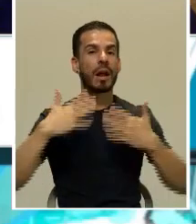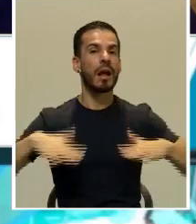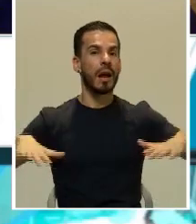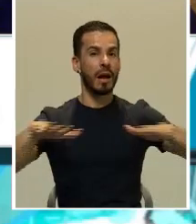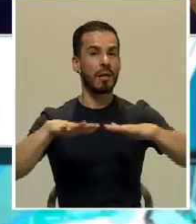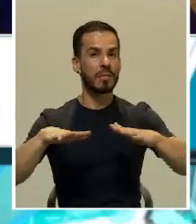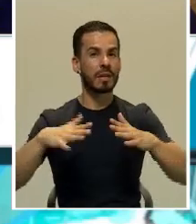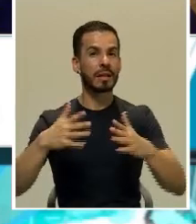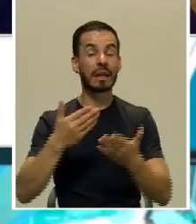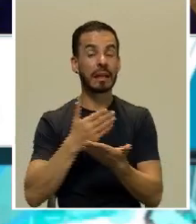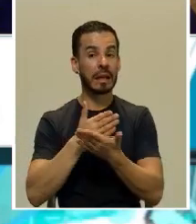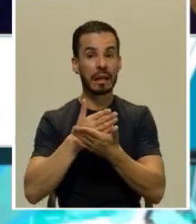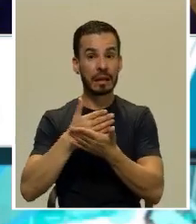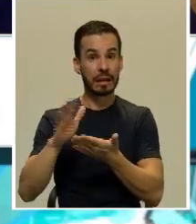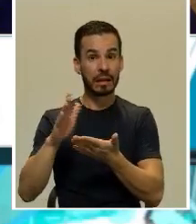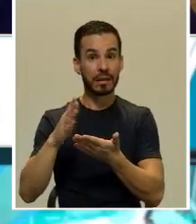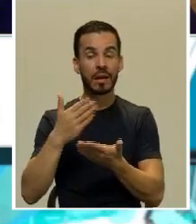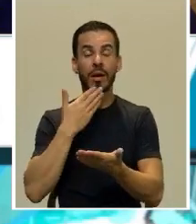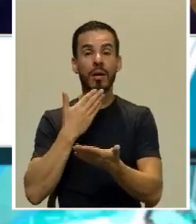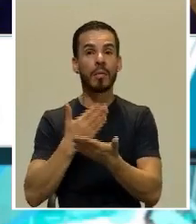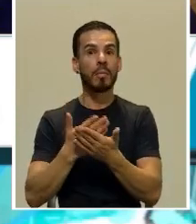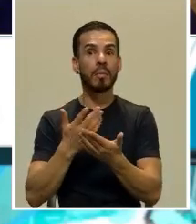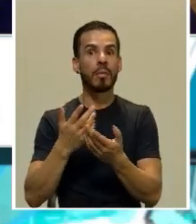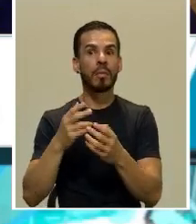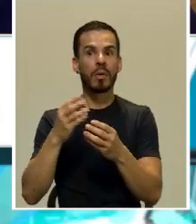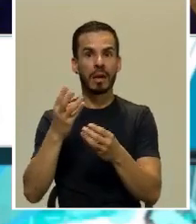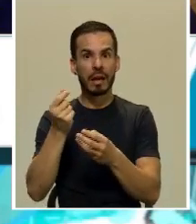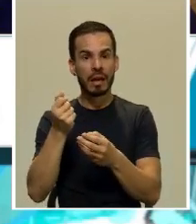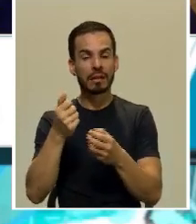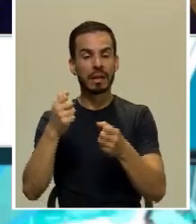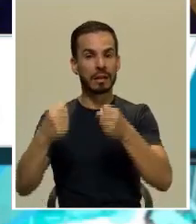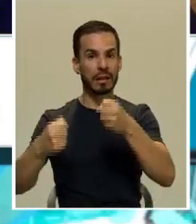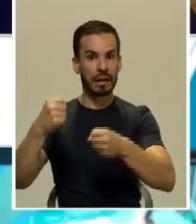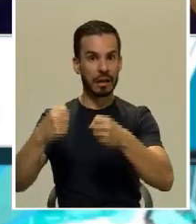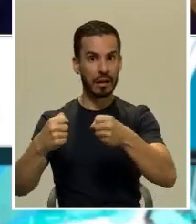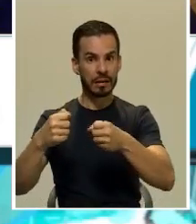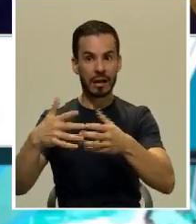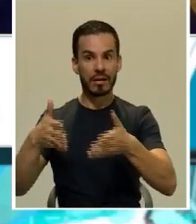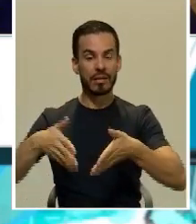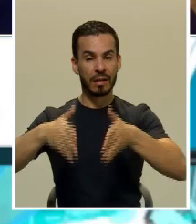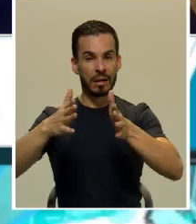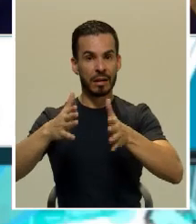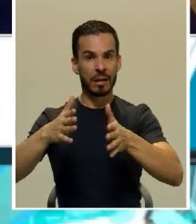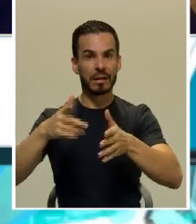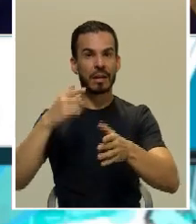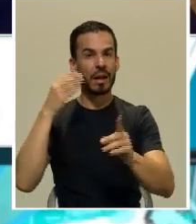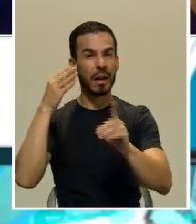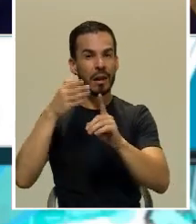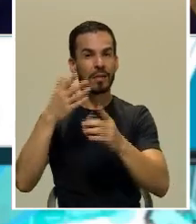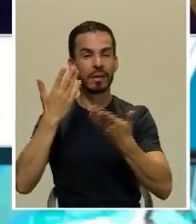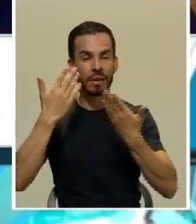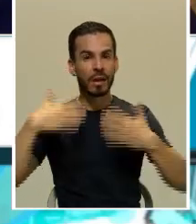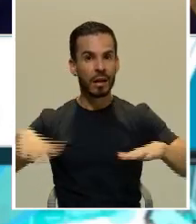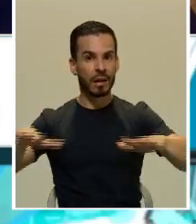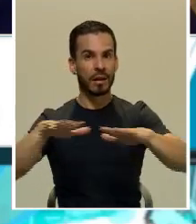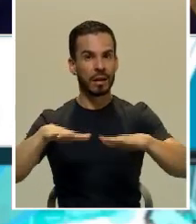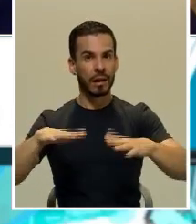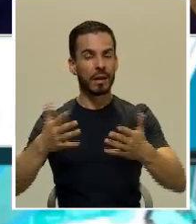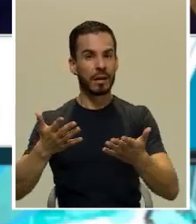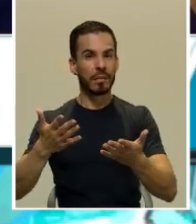ambiente de quitar una buena parte de la flota vehicular de la calle, ¿verdad? El efecto sobre el